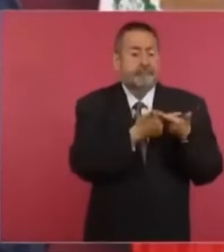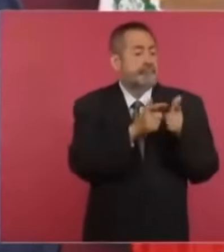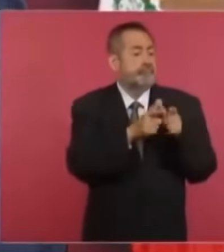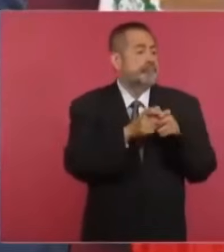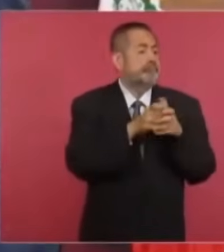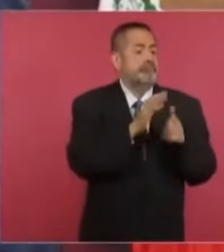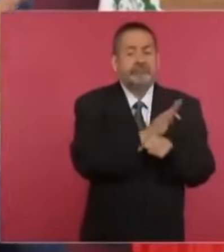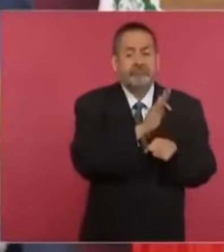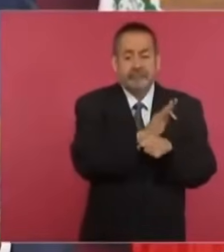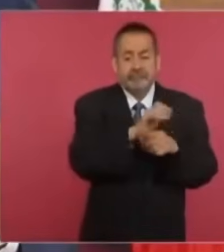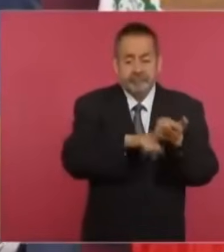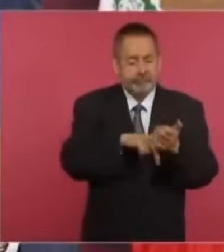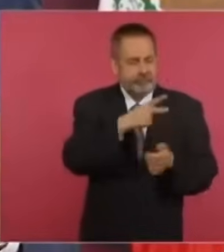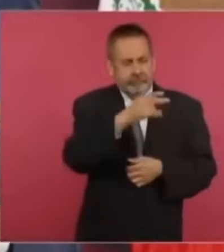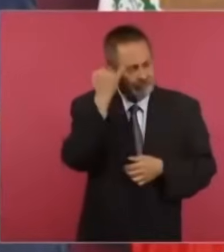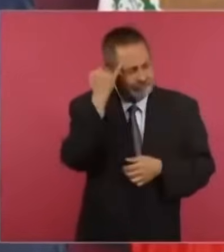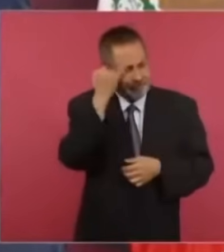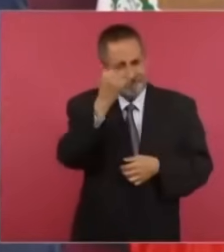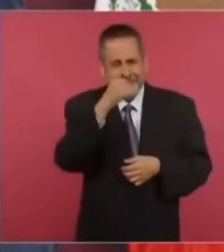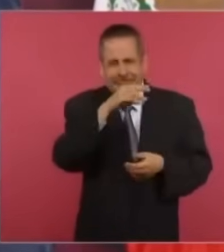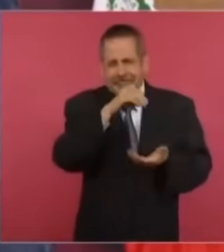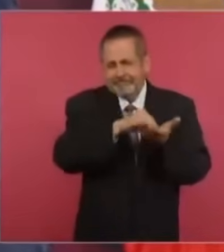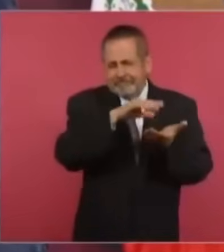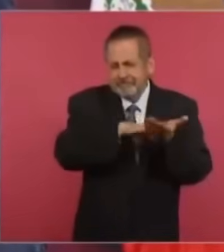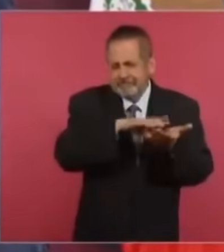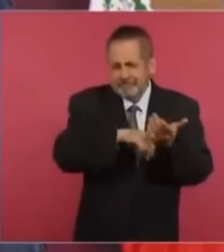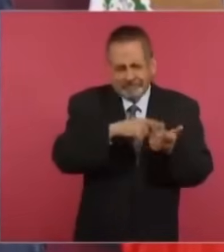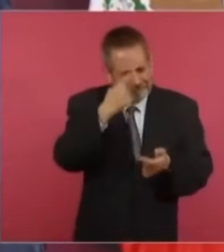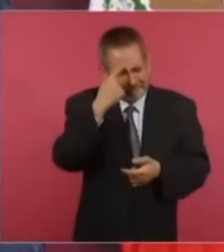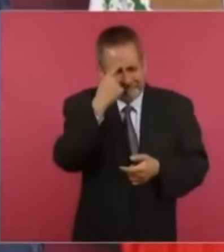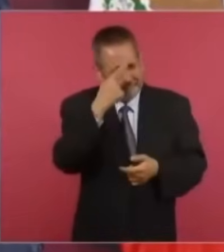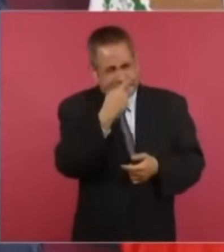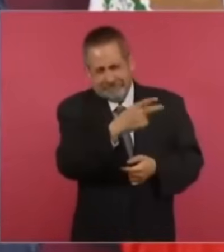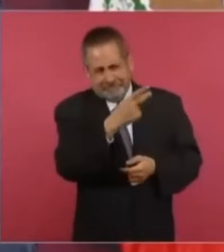su ideología.